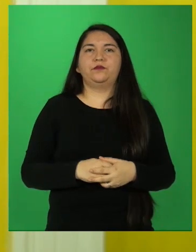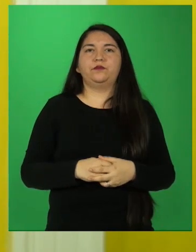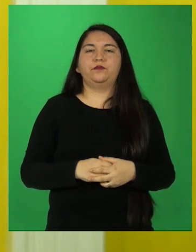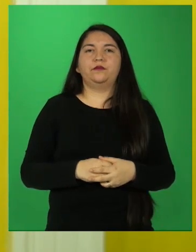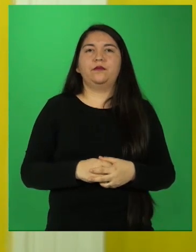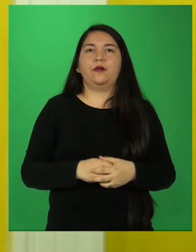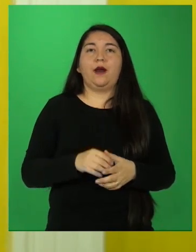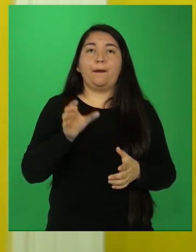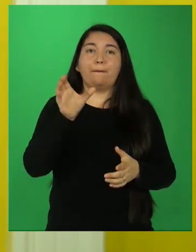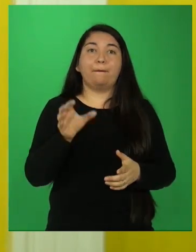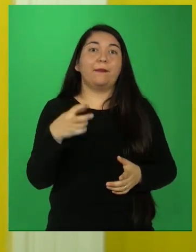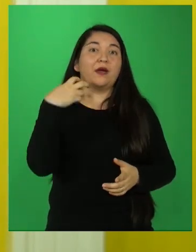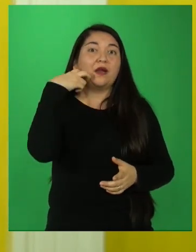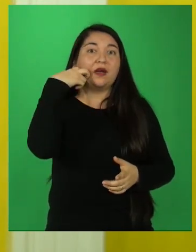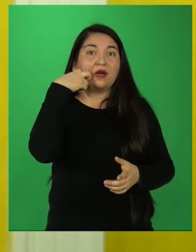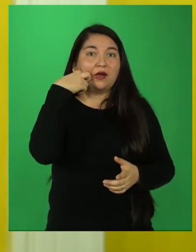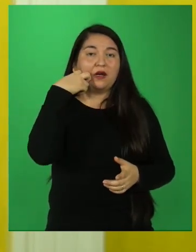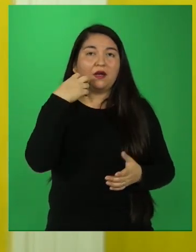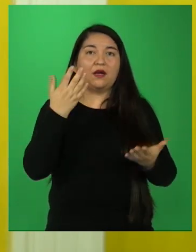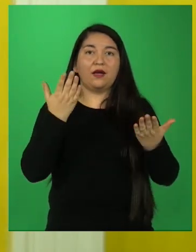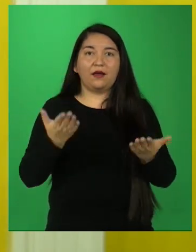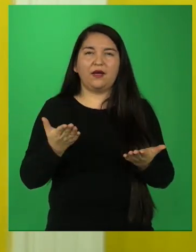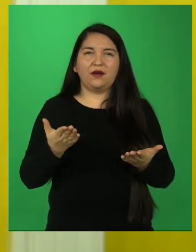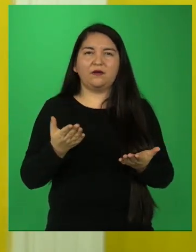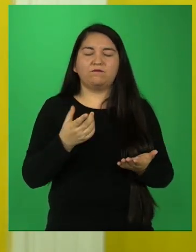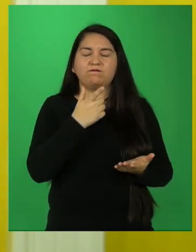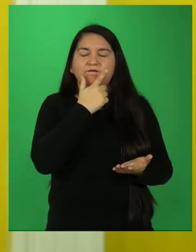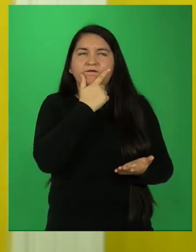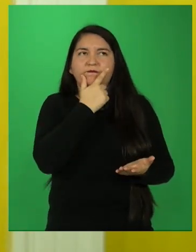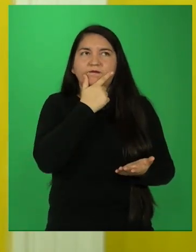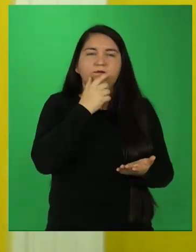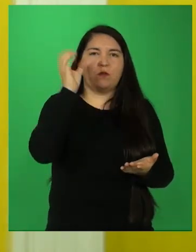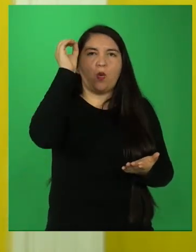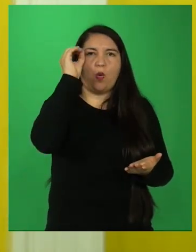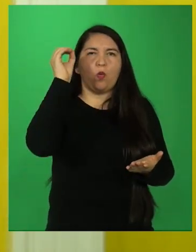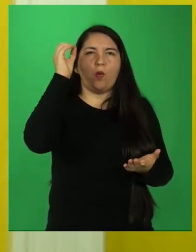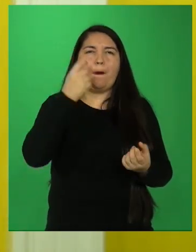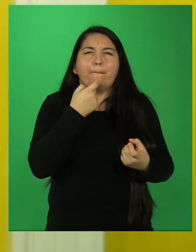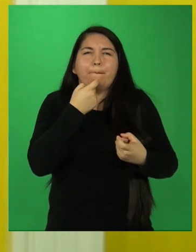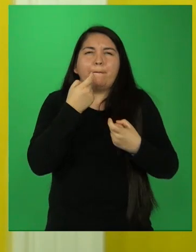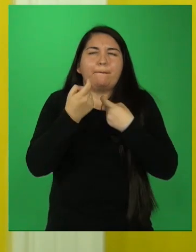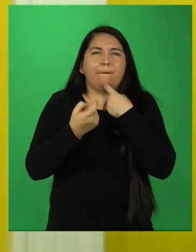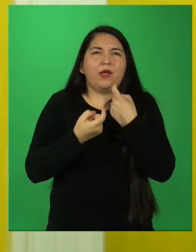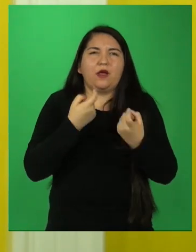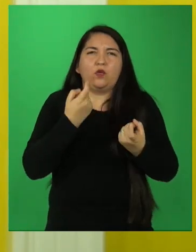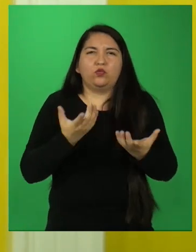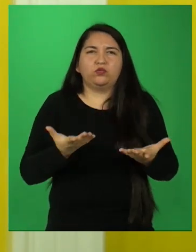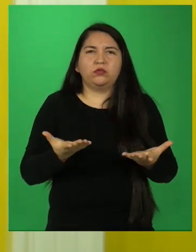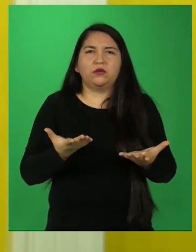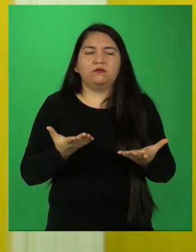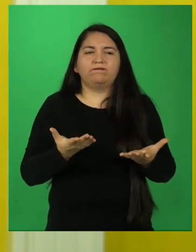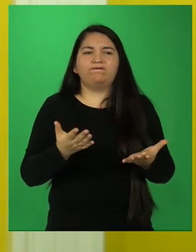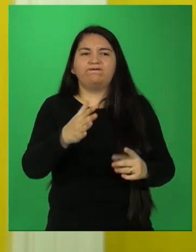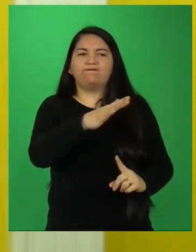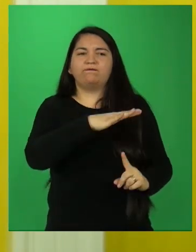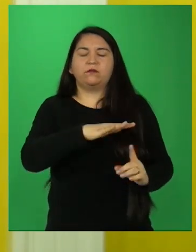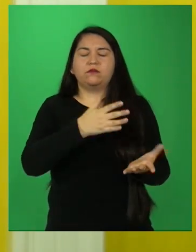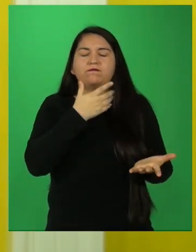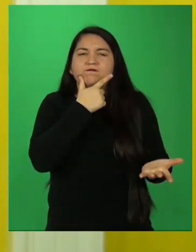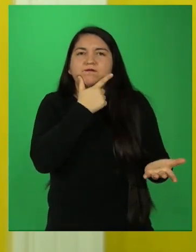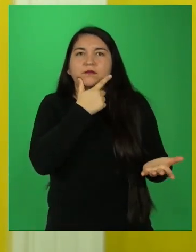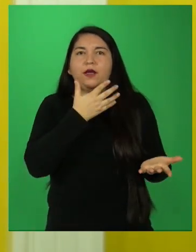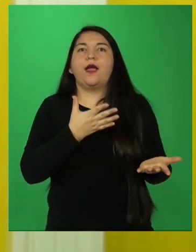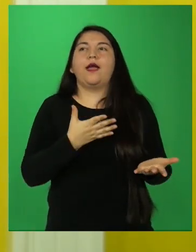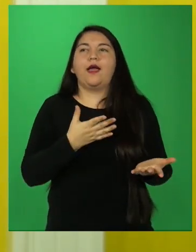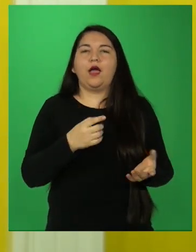El ser humano siempre trata de cuestionarse, trata de hacerse preguntas acerca de lo que está pasando. Y por eso